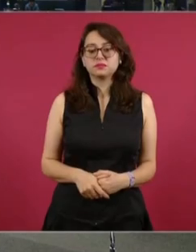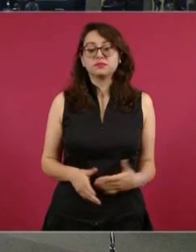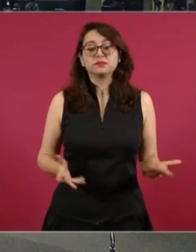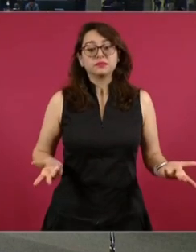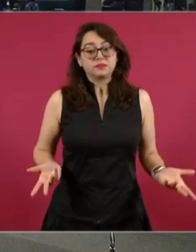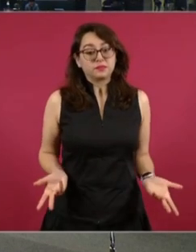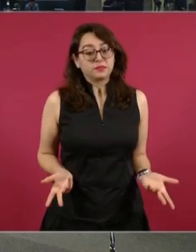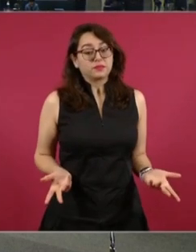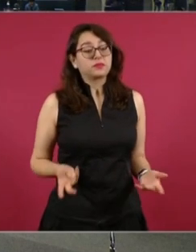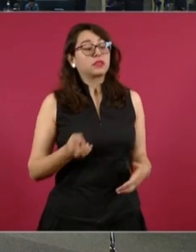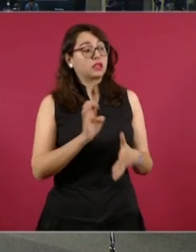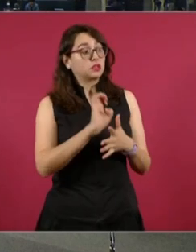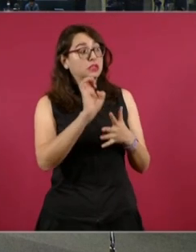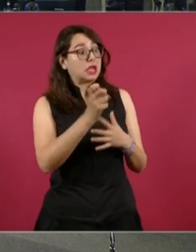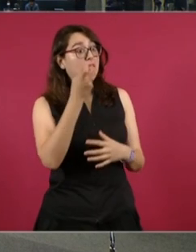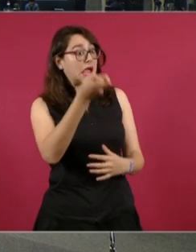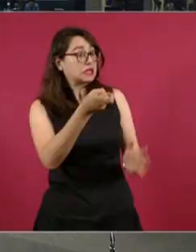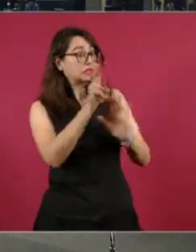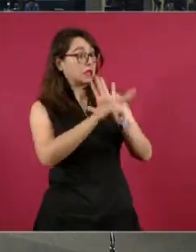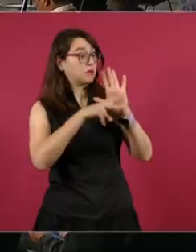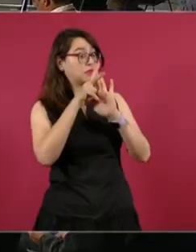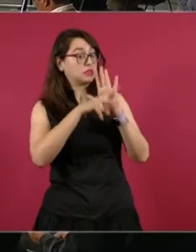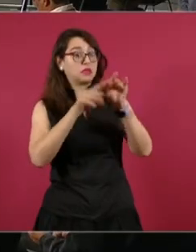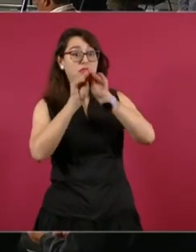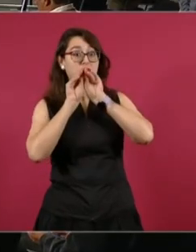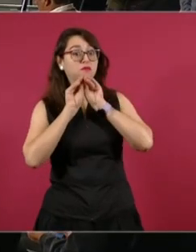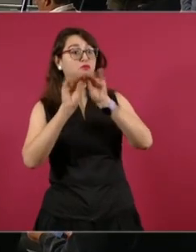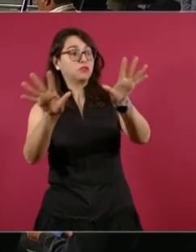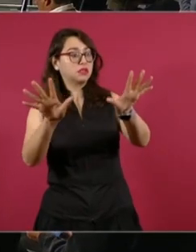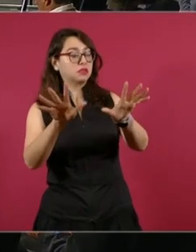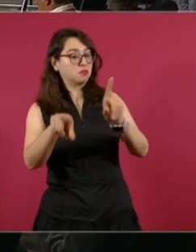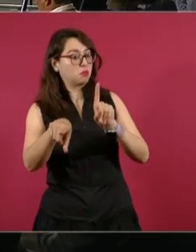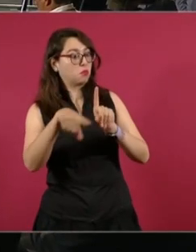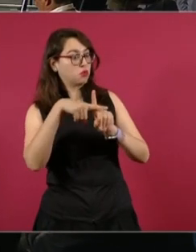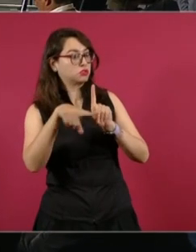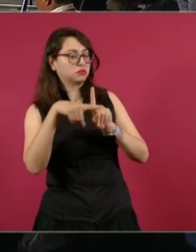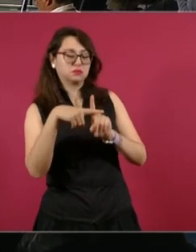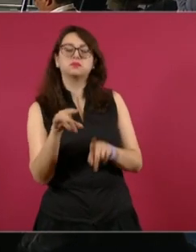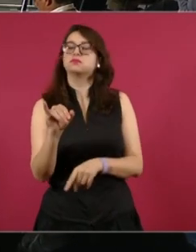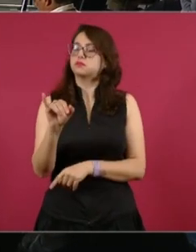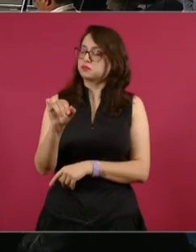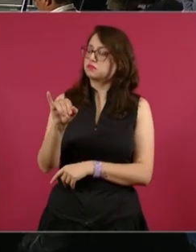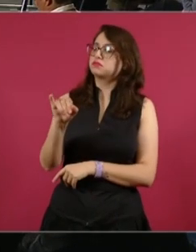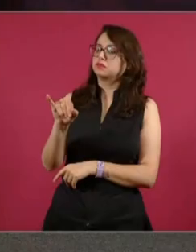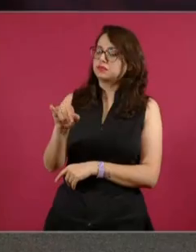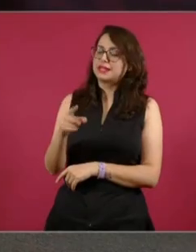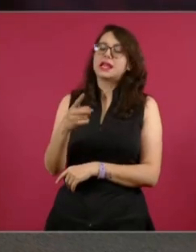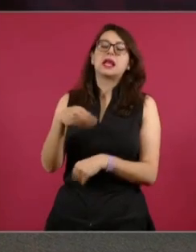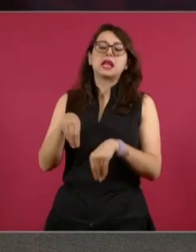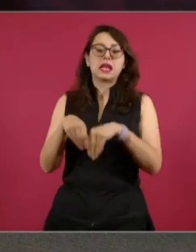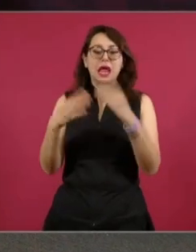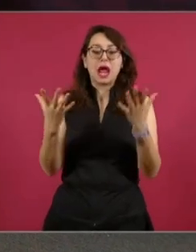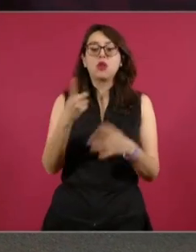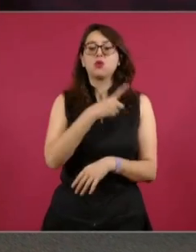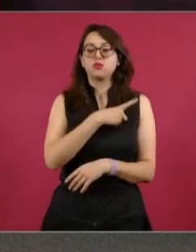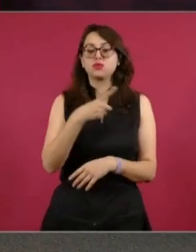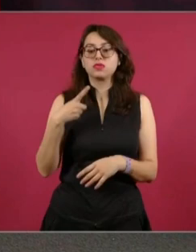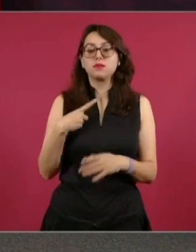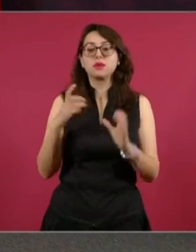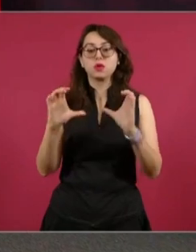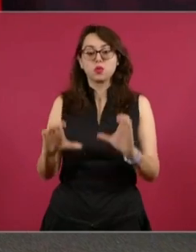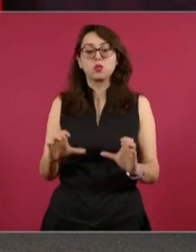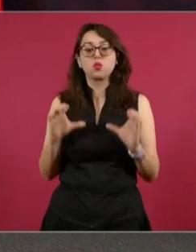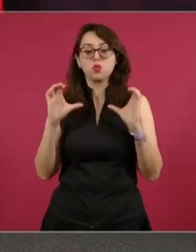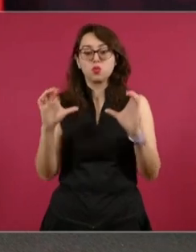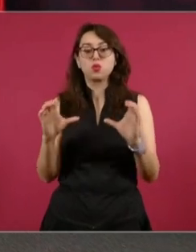es positivo que sí, este video, claro, haya salido, sí, a la luz, aunque lo hayan… Sí, cuidando nada más, ¿no?, sobre